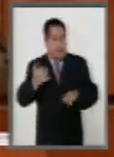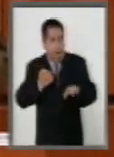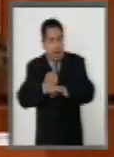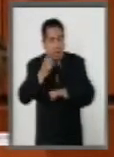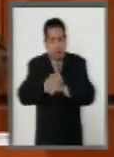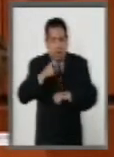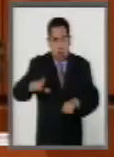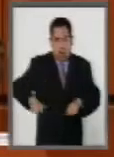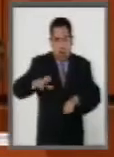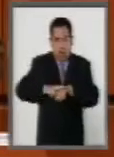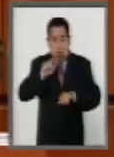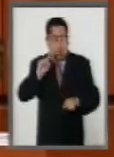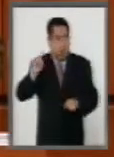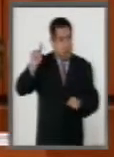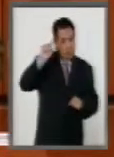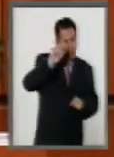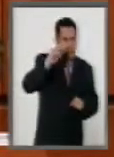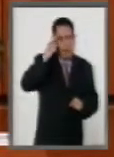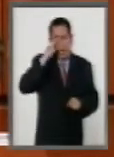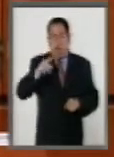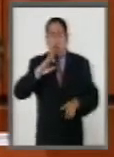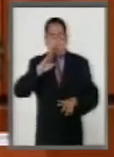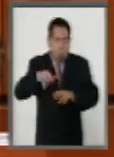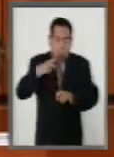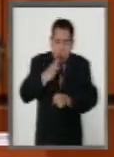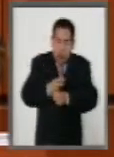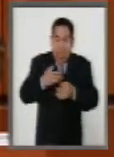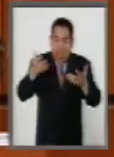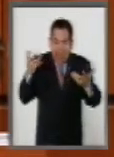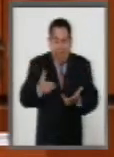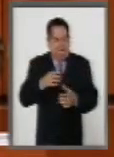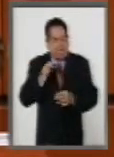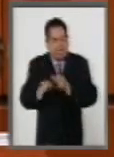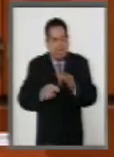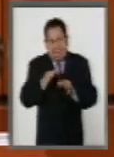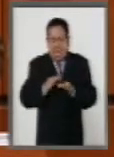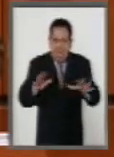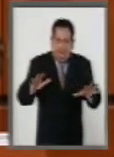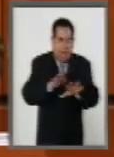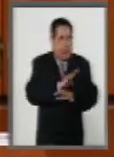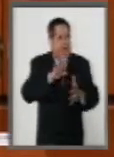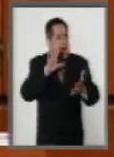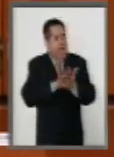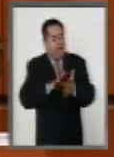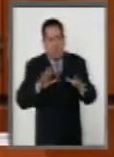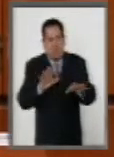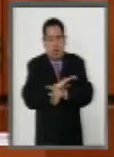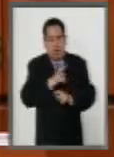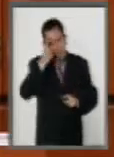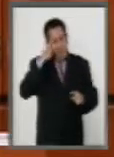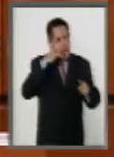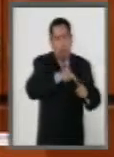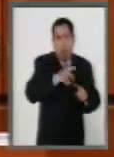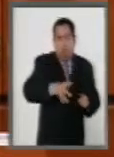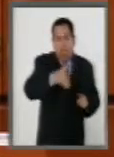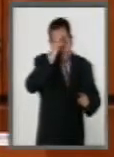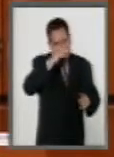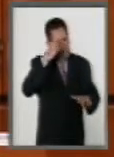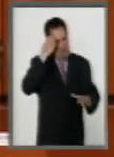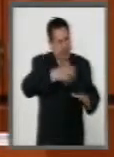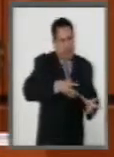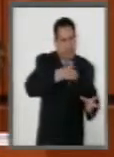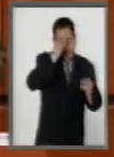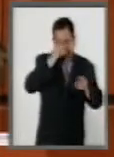Estatales de los Estados tener la voluntad política para que las cárceles dejen de ser escuelas del crimen y